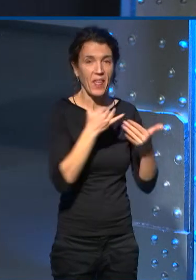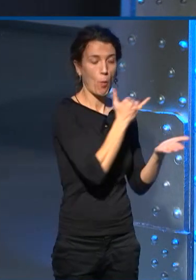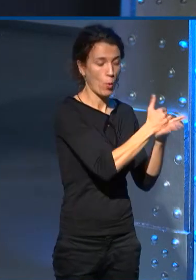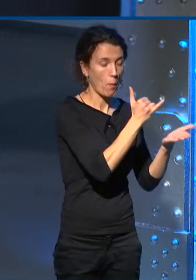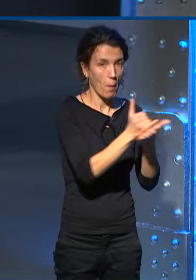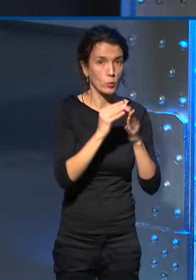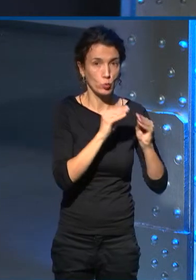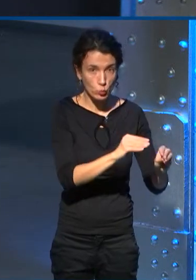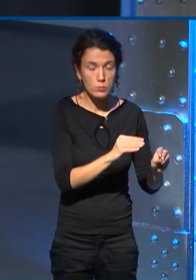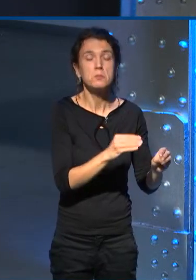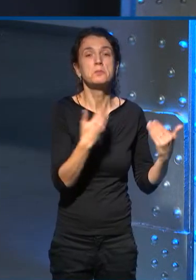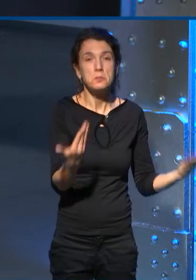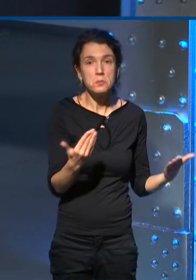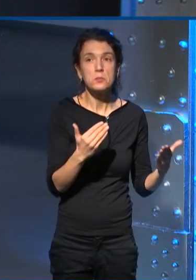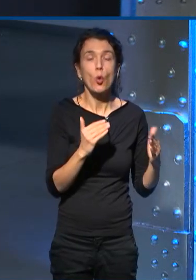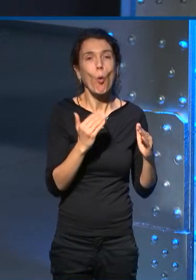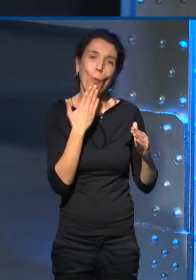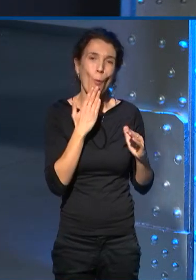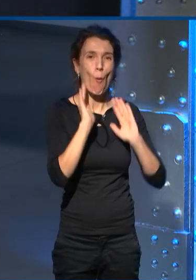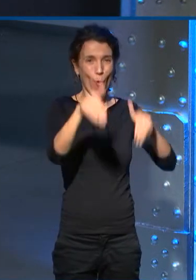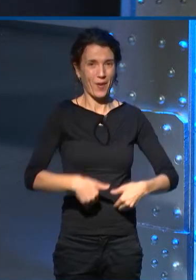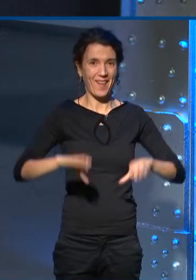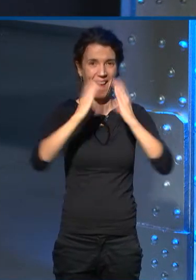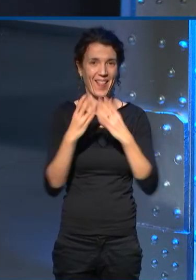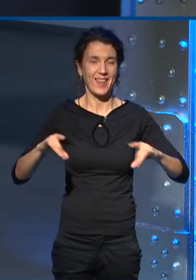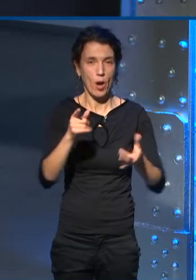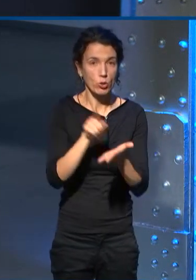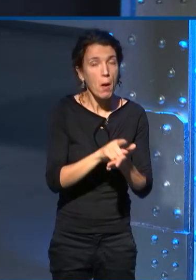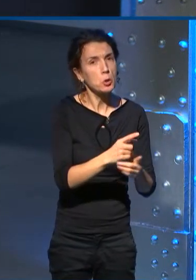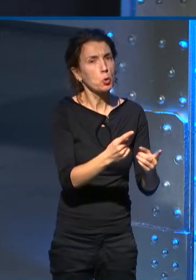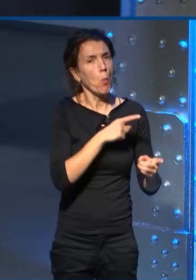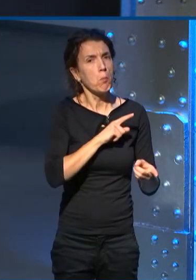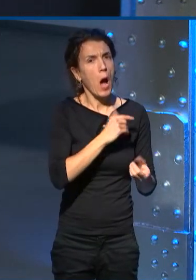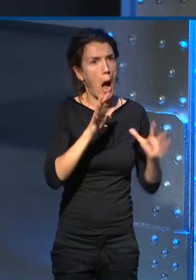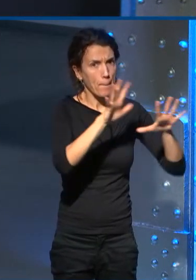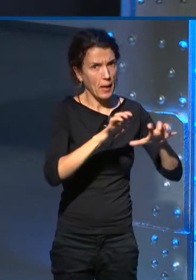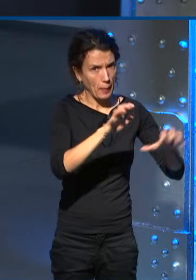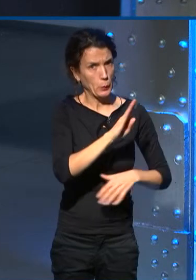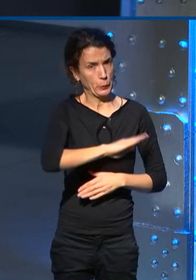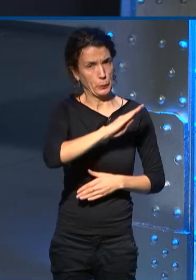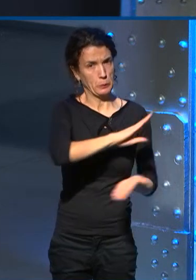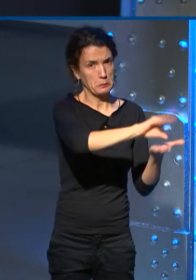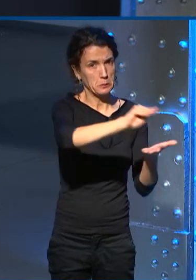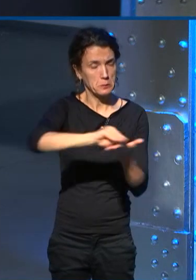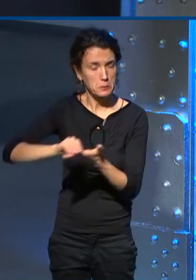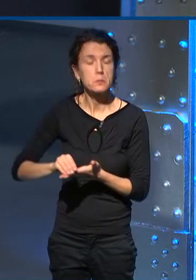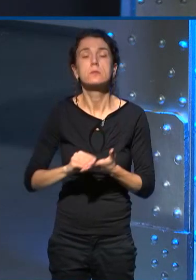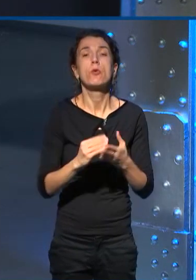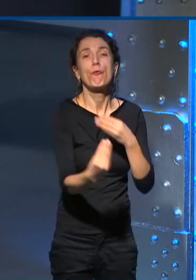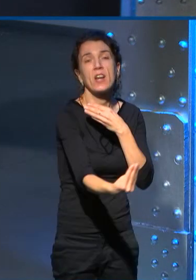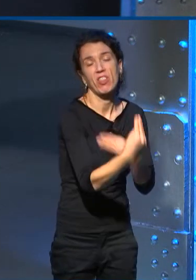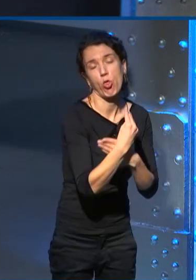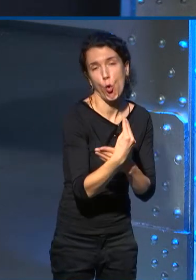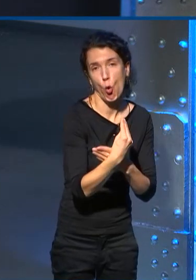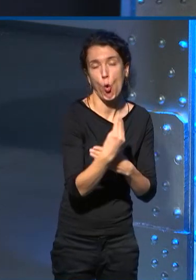pruebas y luego volvieron a la Tierra. Pues esto enseñó mucho, este experimento que estaba financiado por los